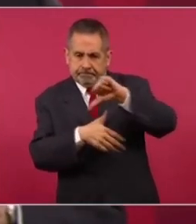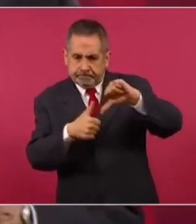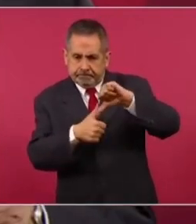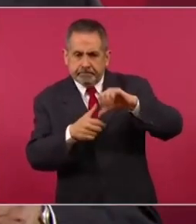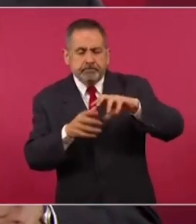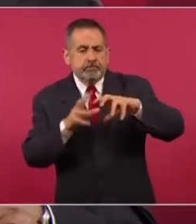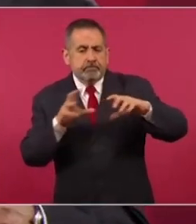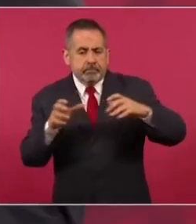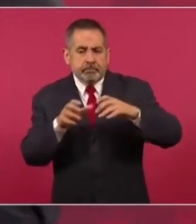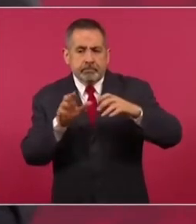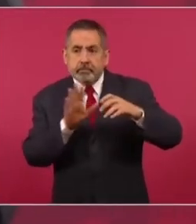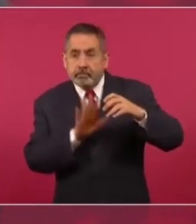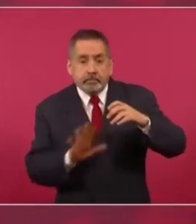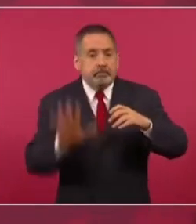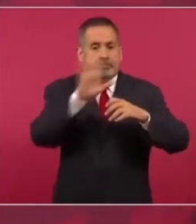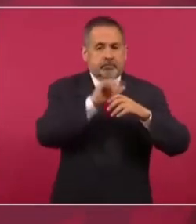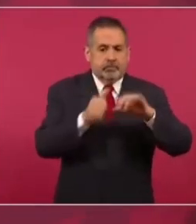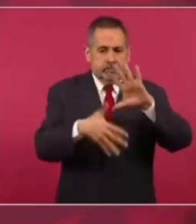todo el continente